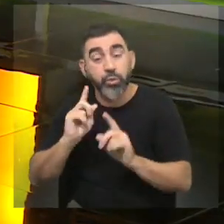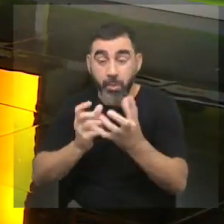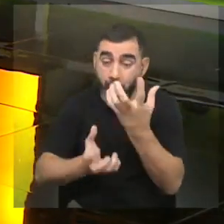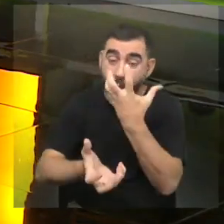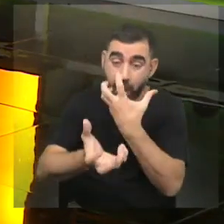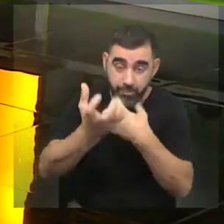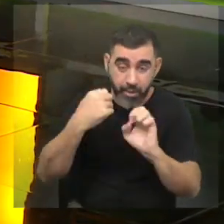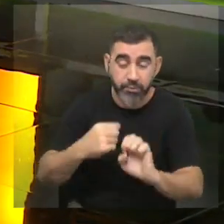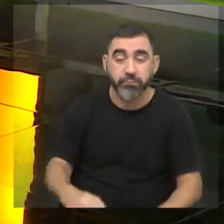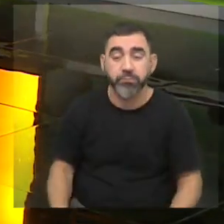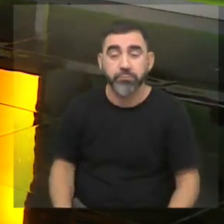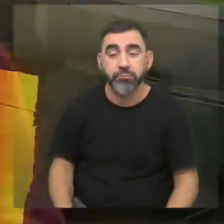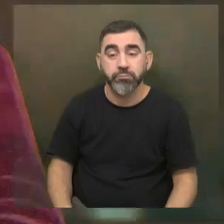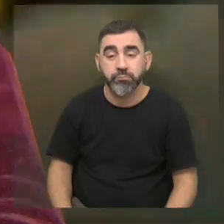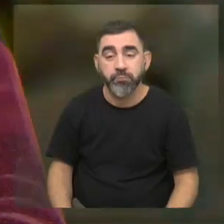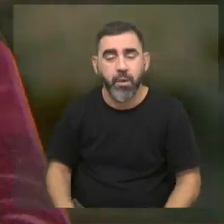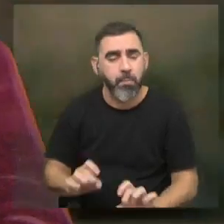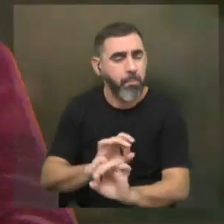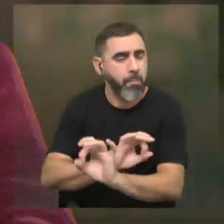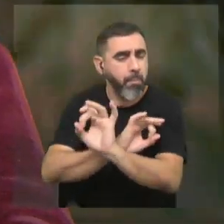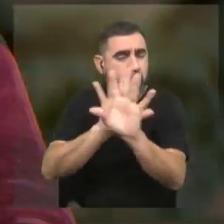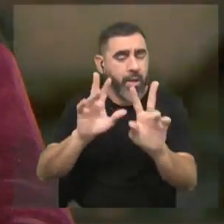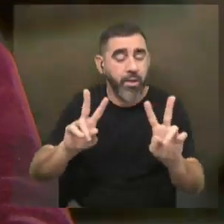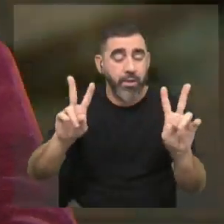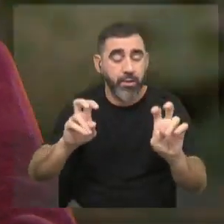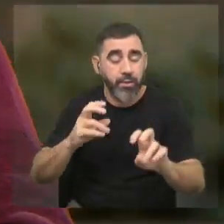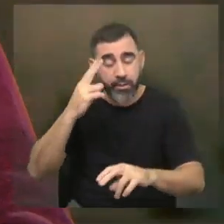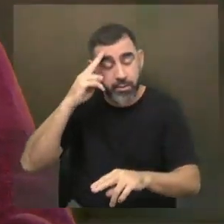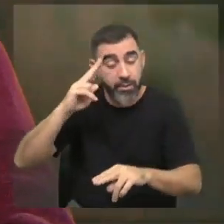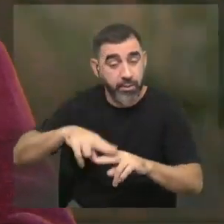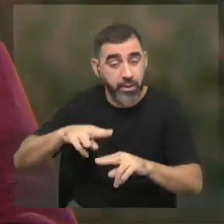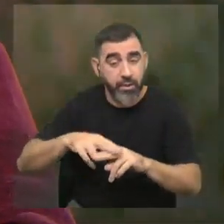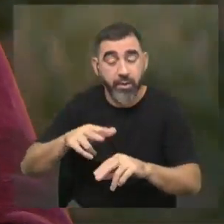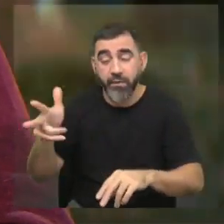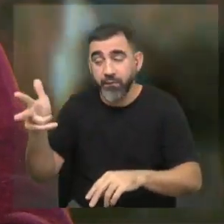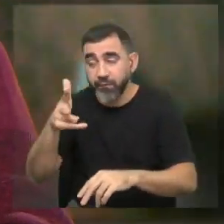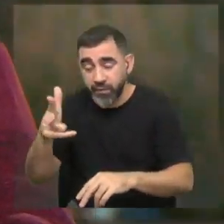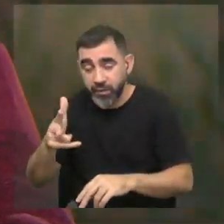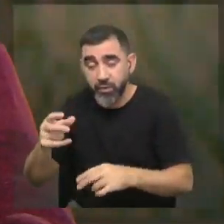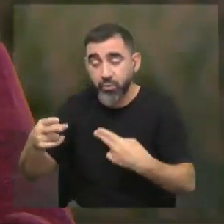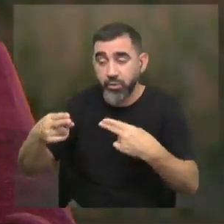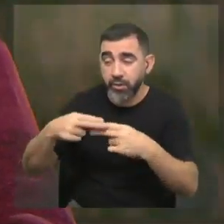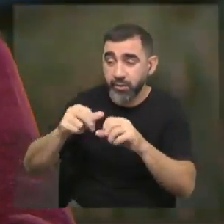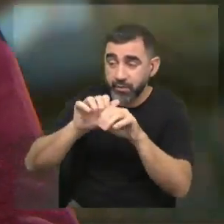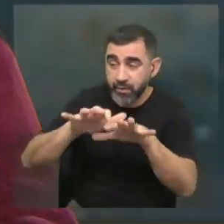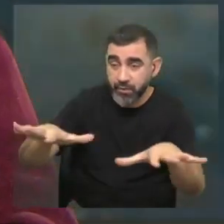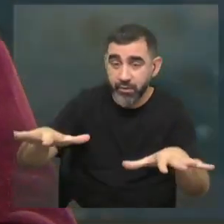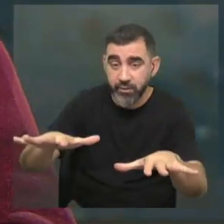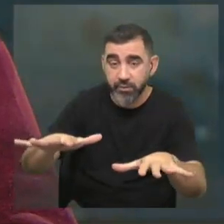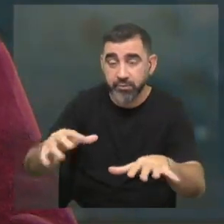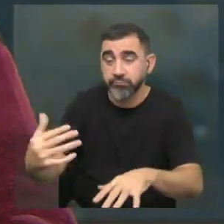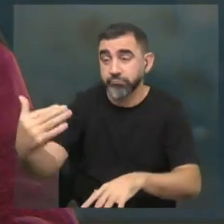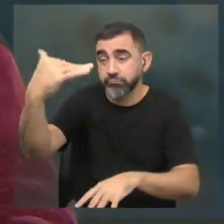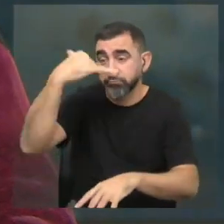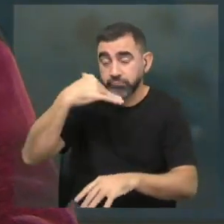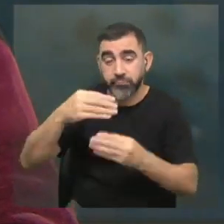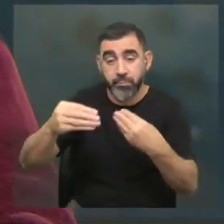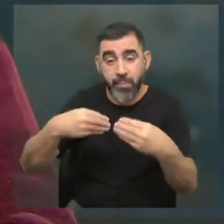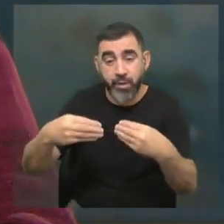esas lamparitas a mitad del siglo XX, una empresa química, por supuesto, lo tomó y vio que en